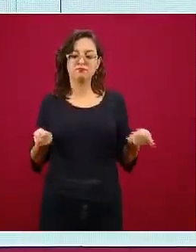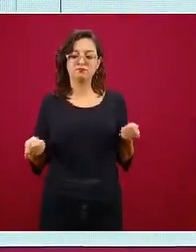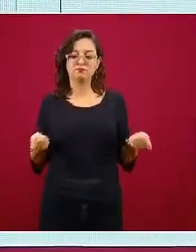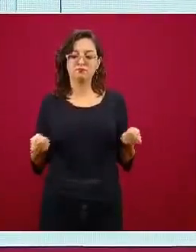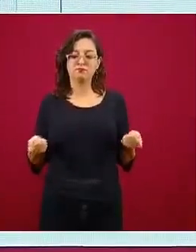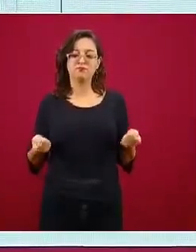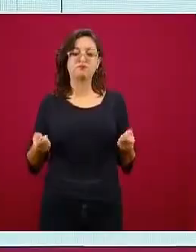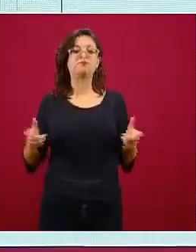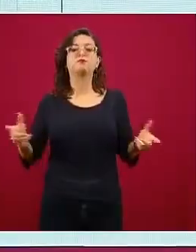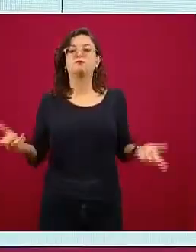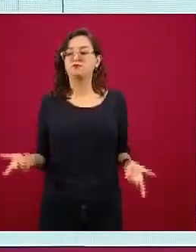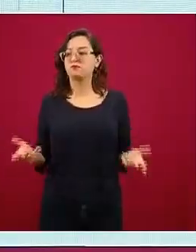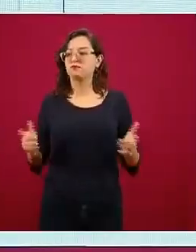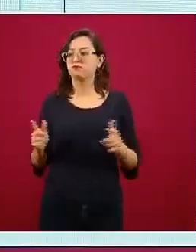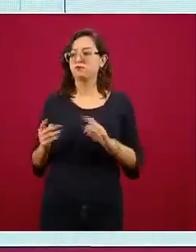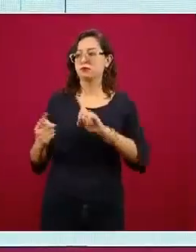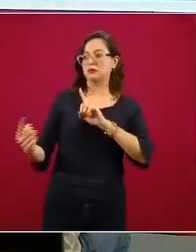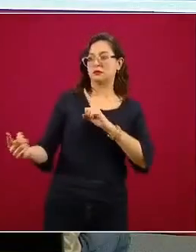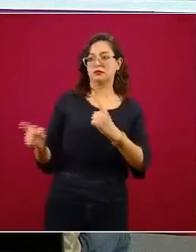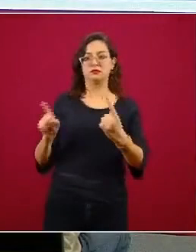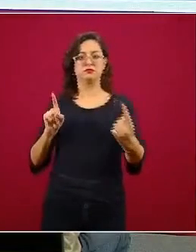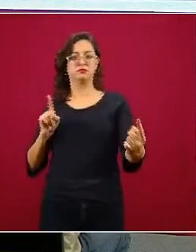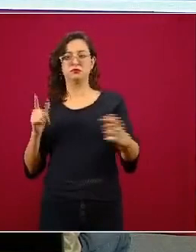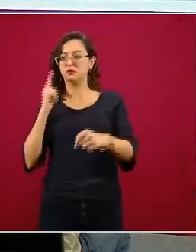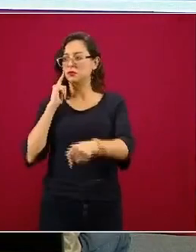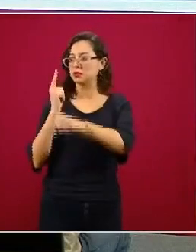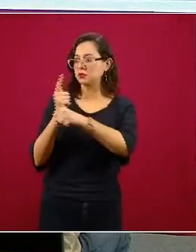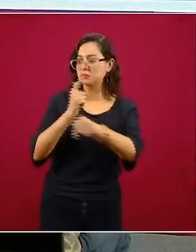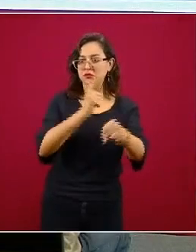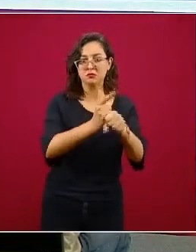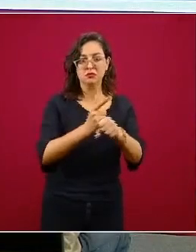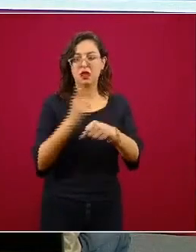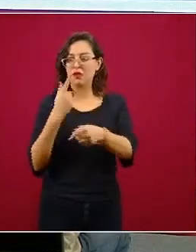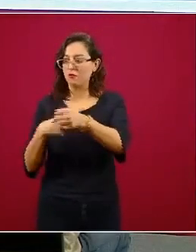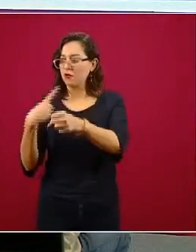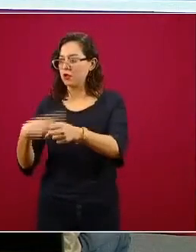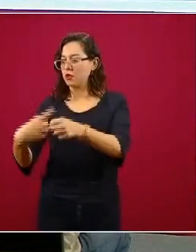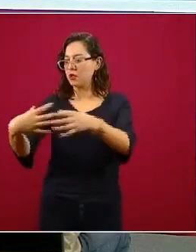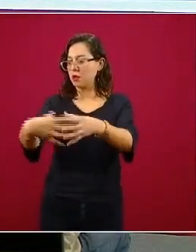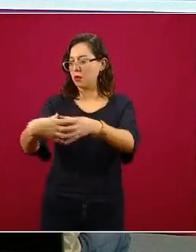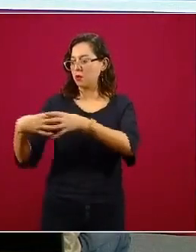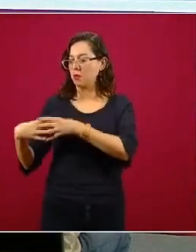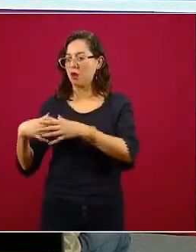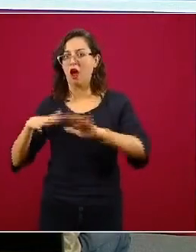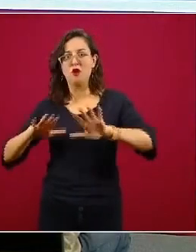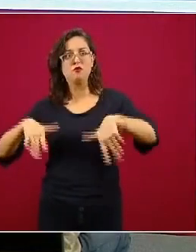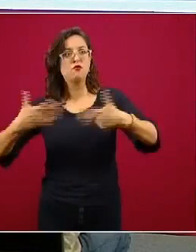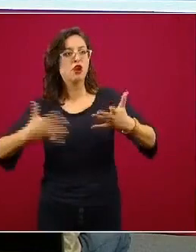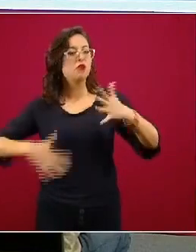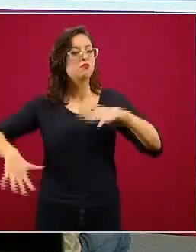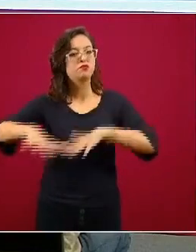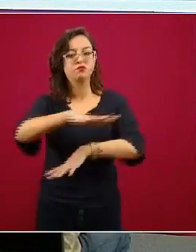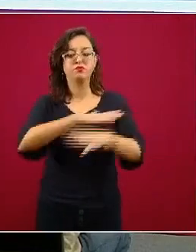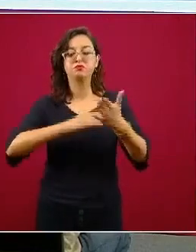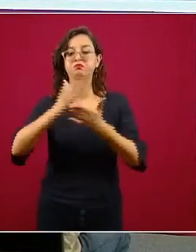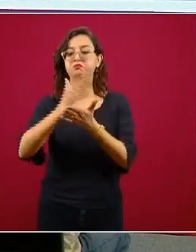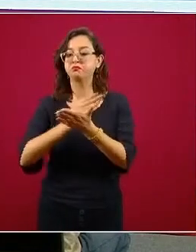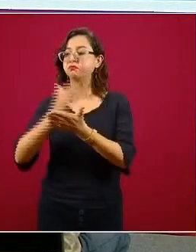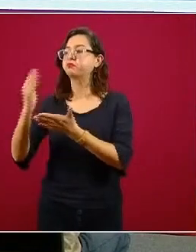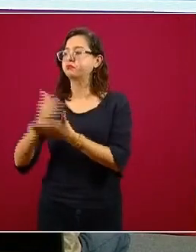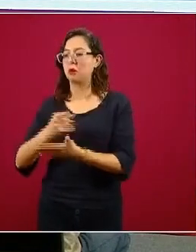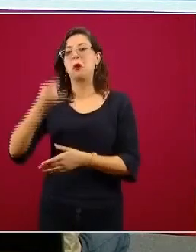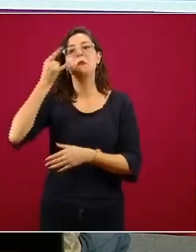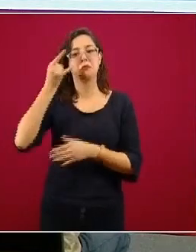trabajo comunitario, la contención, la detección y el aislamiento, la reducción de la movilidad. Éxito en